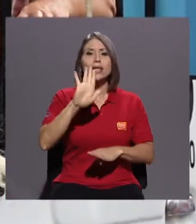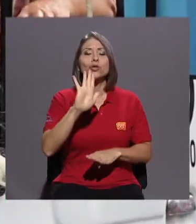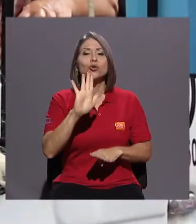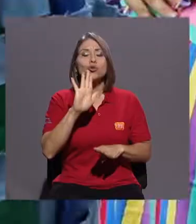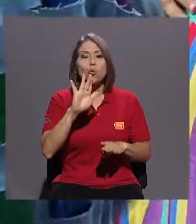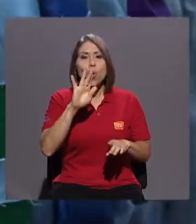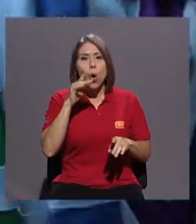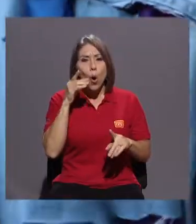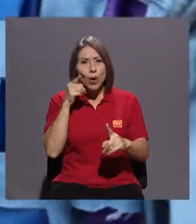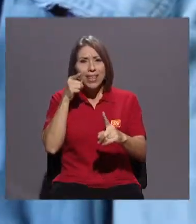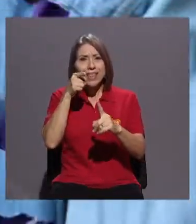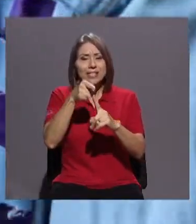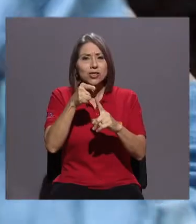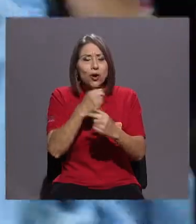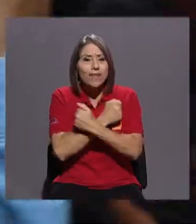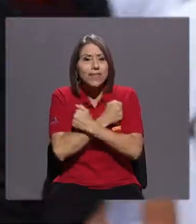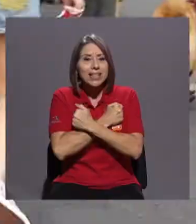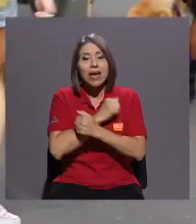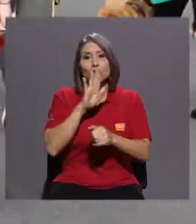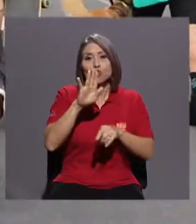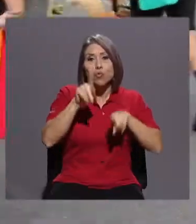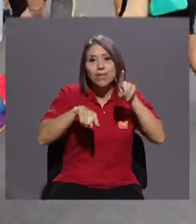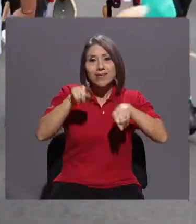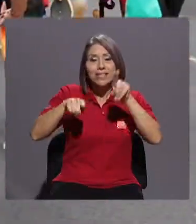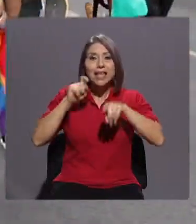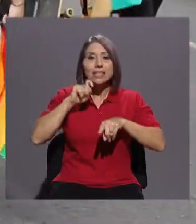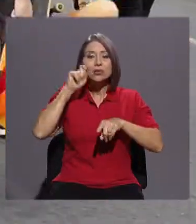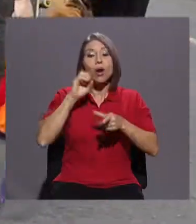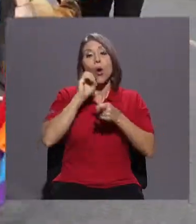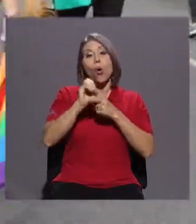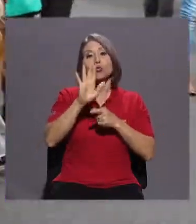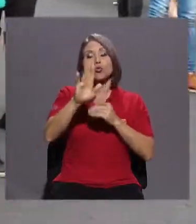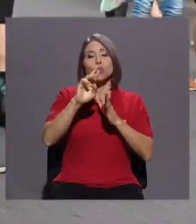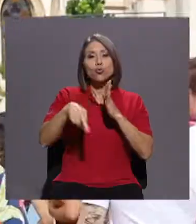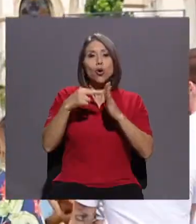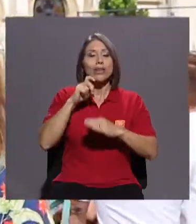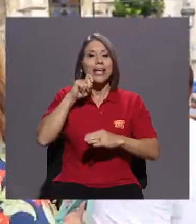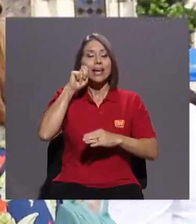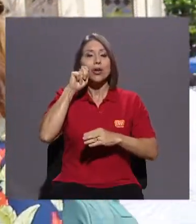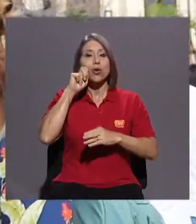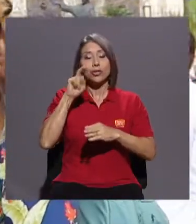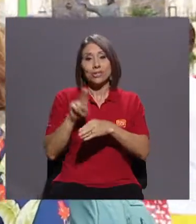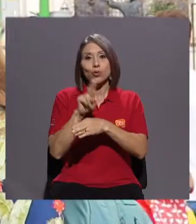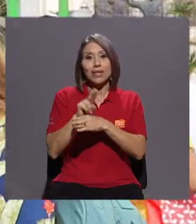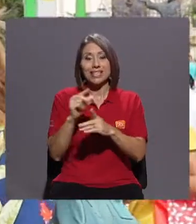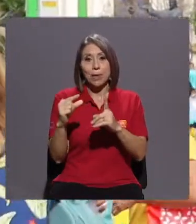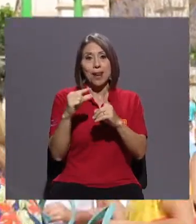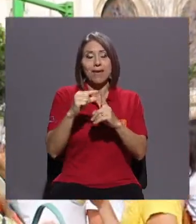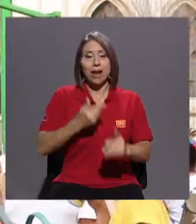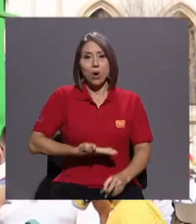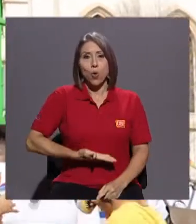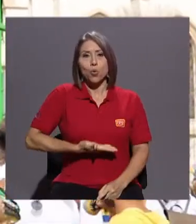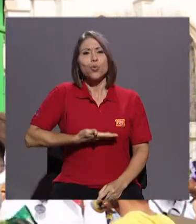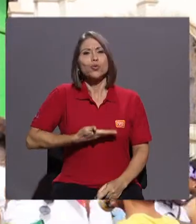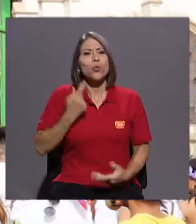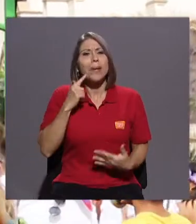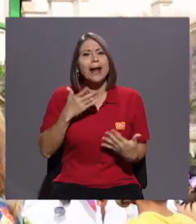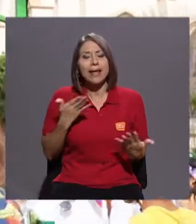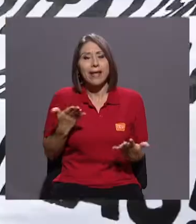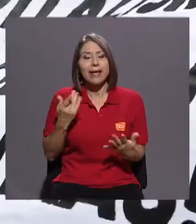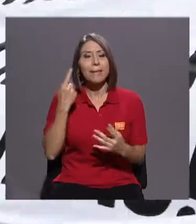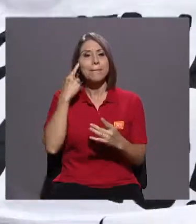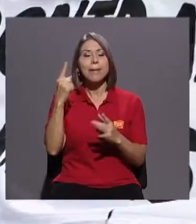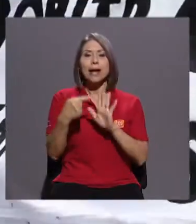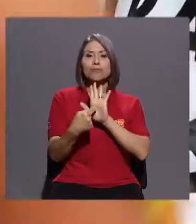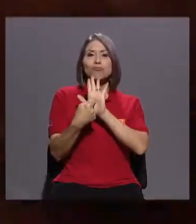afectiva Ni de su identidad sexual O su rol de género Se utiliza la palabra orgullo Para destacar